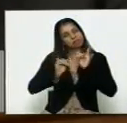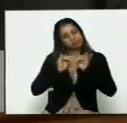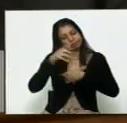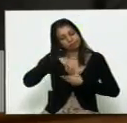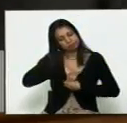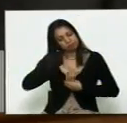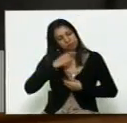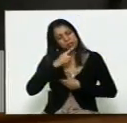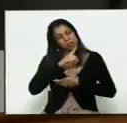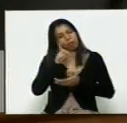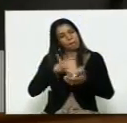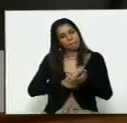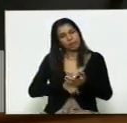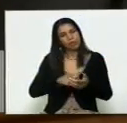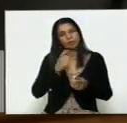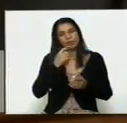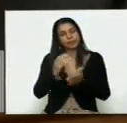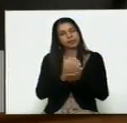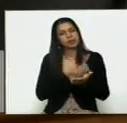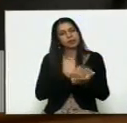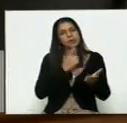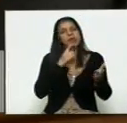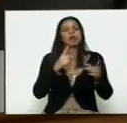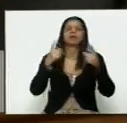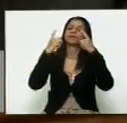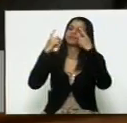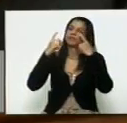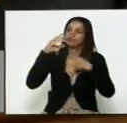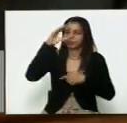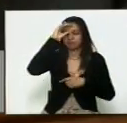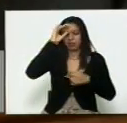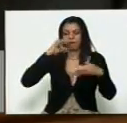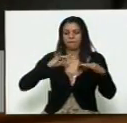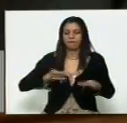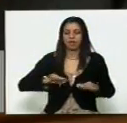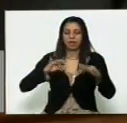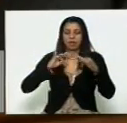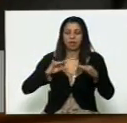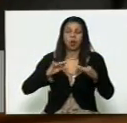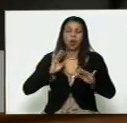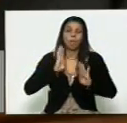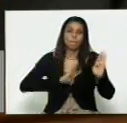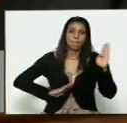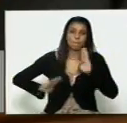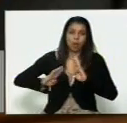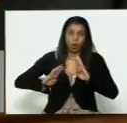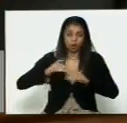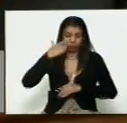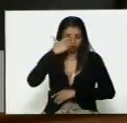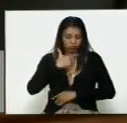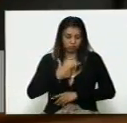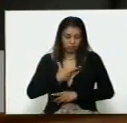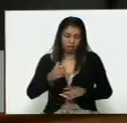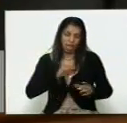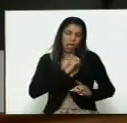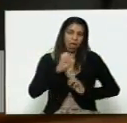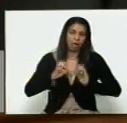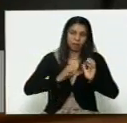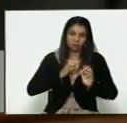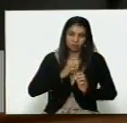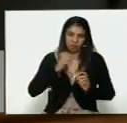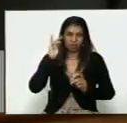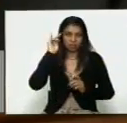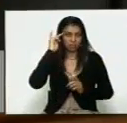integral que incluyan los aspectos corporales, biológicos, emocionales y